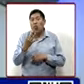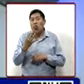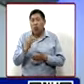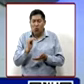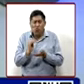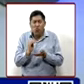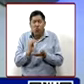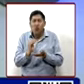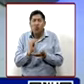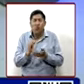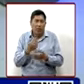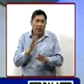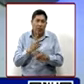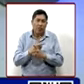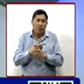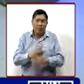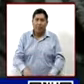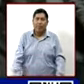vamos a conocer este lindo estado.